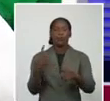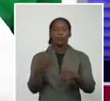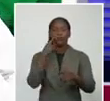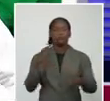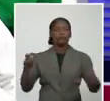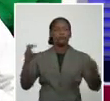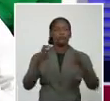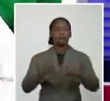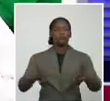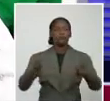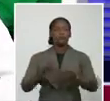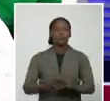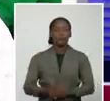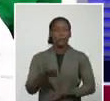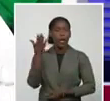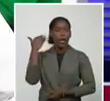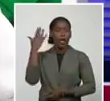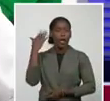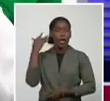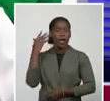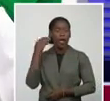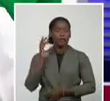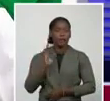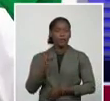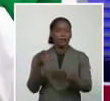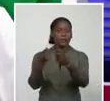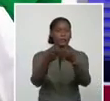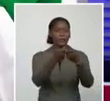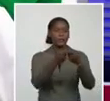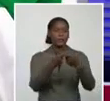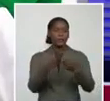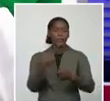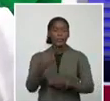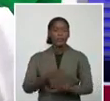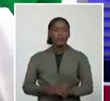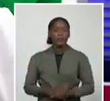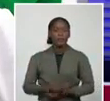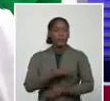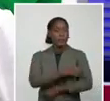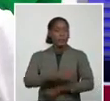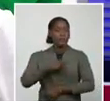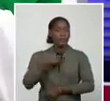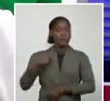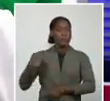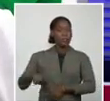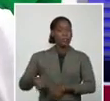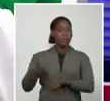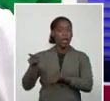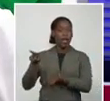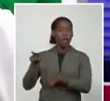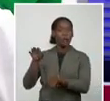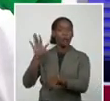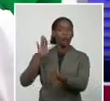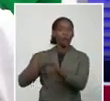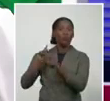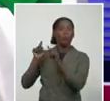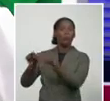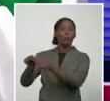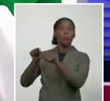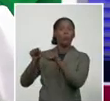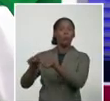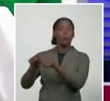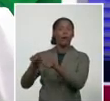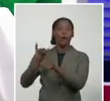China era la que había elaborado, con los problemas estos políticos y demás, que China era la que lo había elaborado y lo había